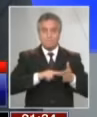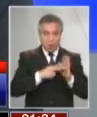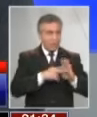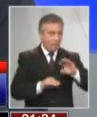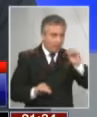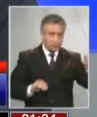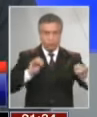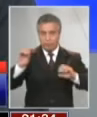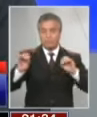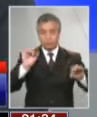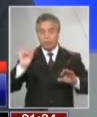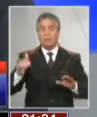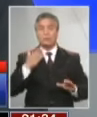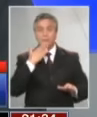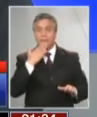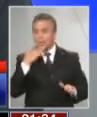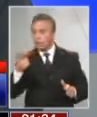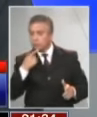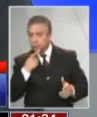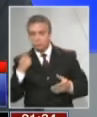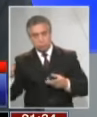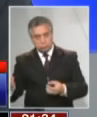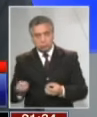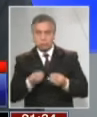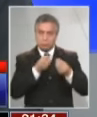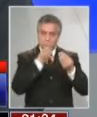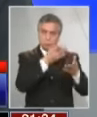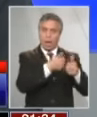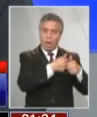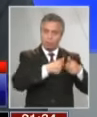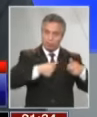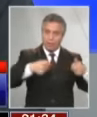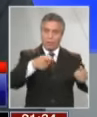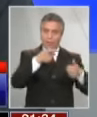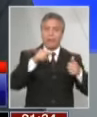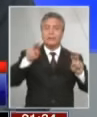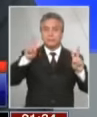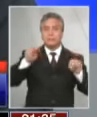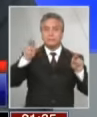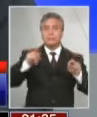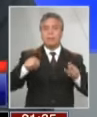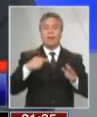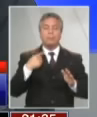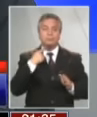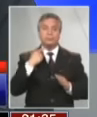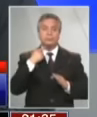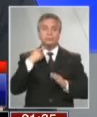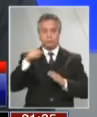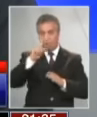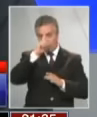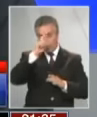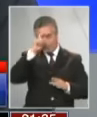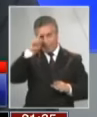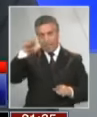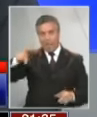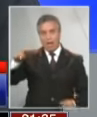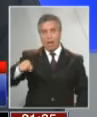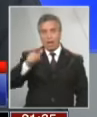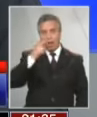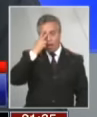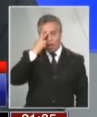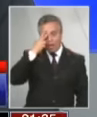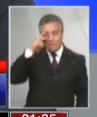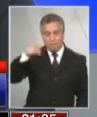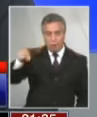casos trasladando también inquietudes a las autoridades, como lo hicimos hoy día, por ejemplo, con el tema que tenemos de los daños parciales de una parte del hospital de Coquimbo. Entonces, creo que